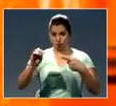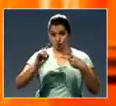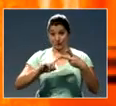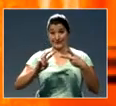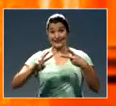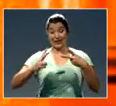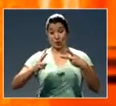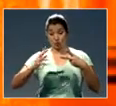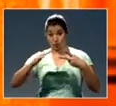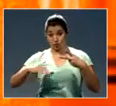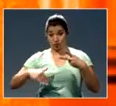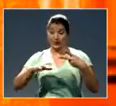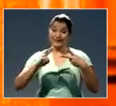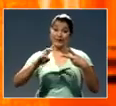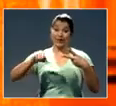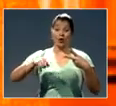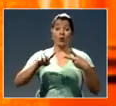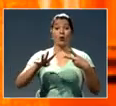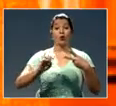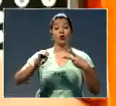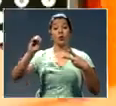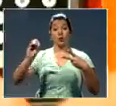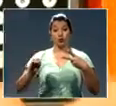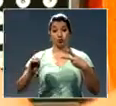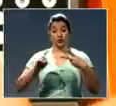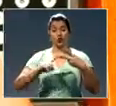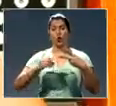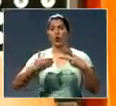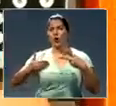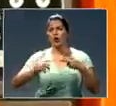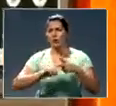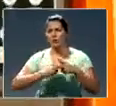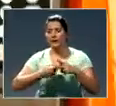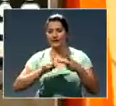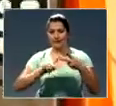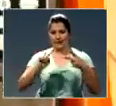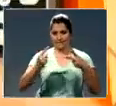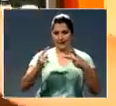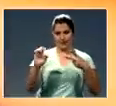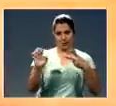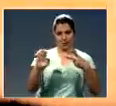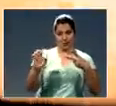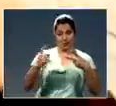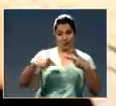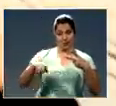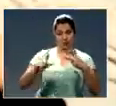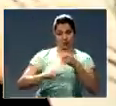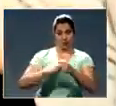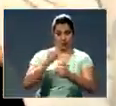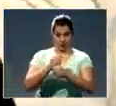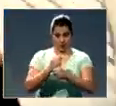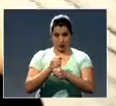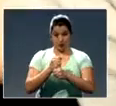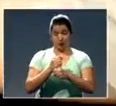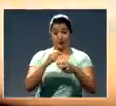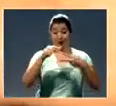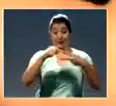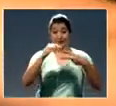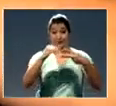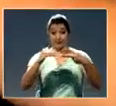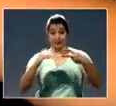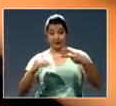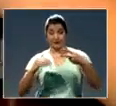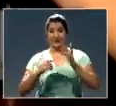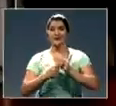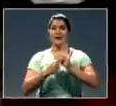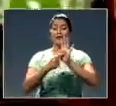segunda rebaja será de un 7.4% y empezará a regir el 1 de enero del próximo año. Esta disminución se verá